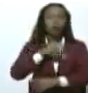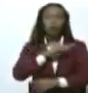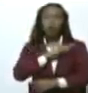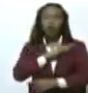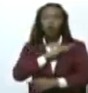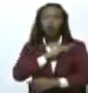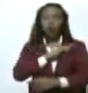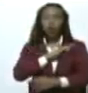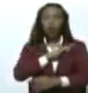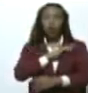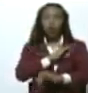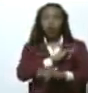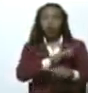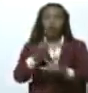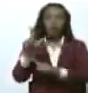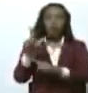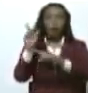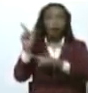consolidados